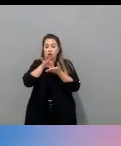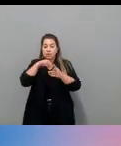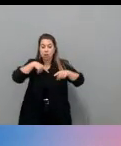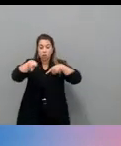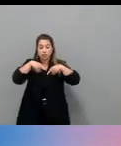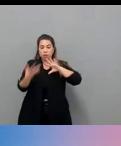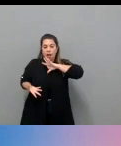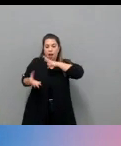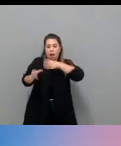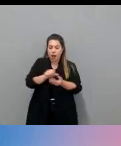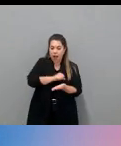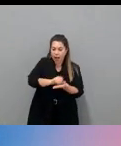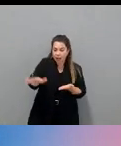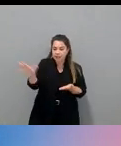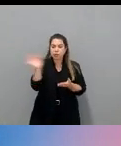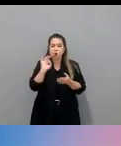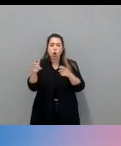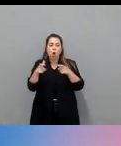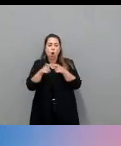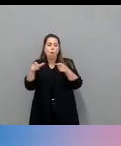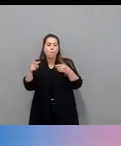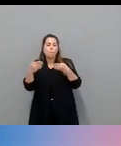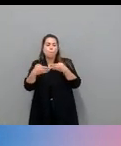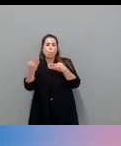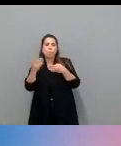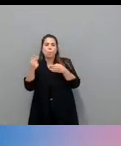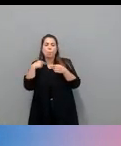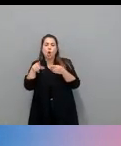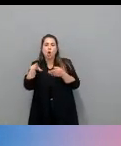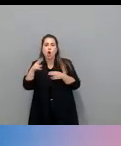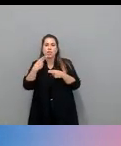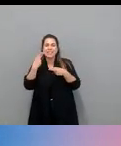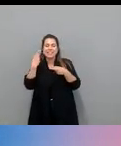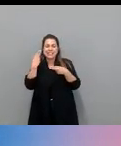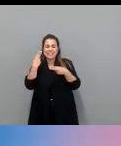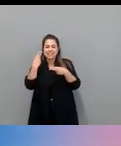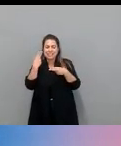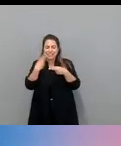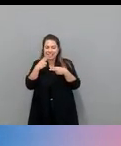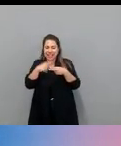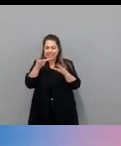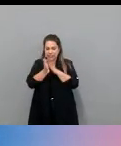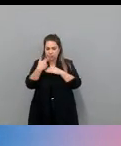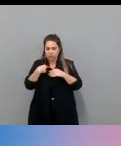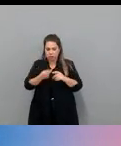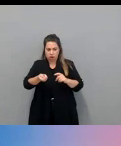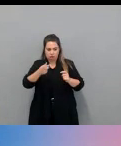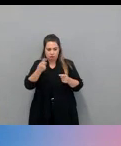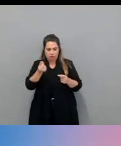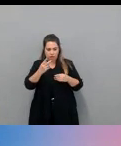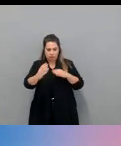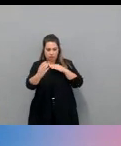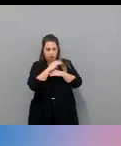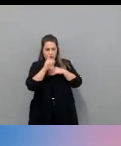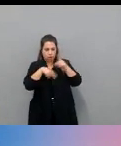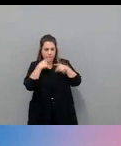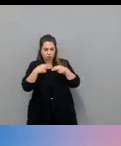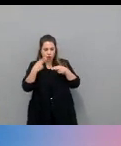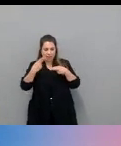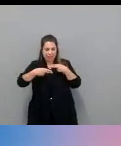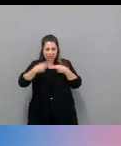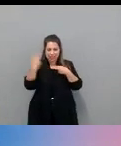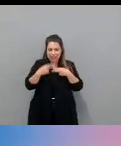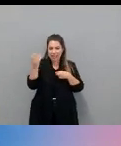gratuitos, bonotaxis que nos dan un dinero para gastar en taxis con